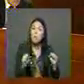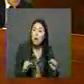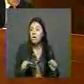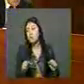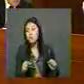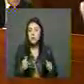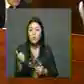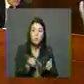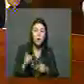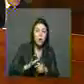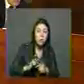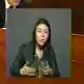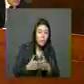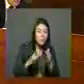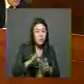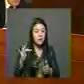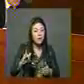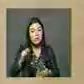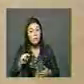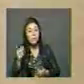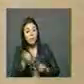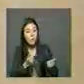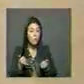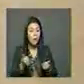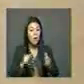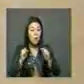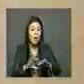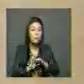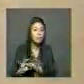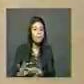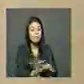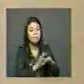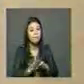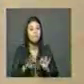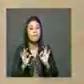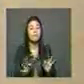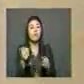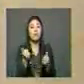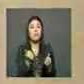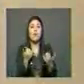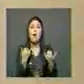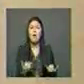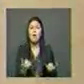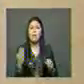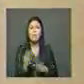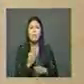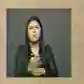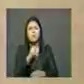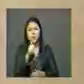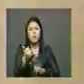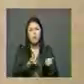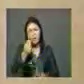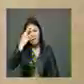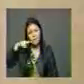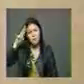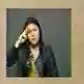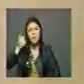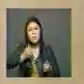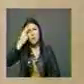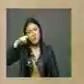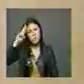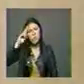la tutela, pero al mismo tiempo podrá unificar jurisprudencia y efectuar la interpretación de las